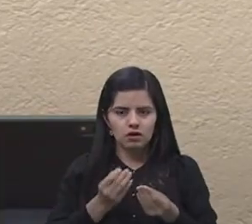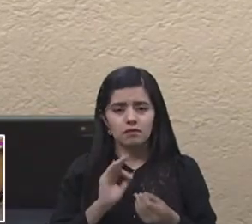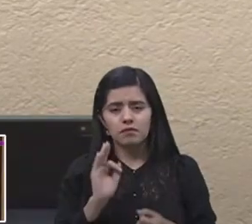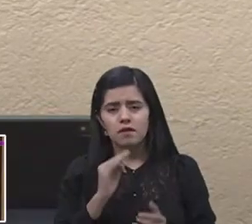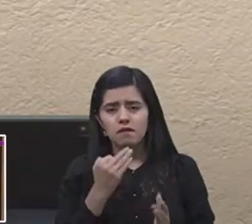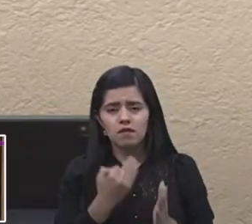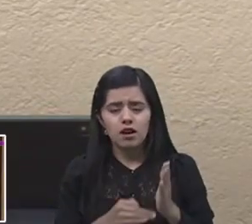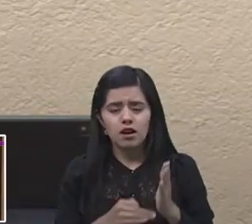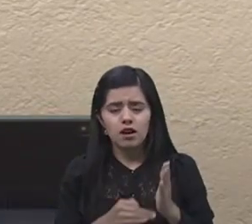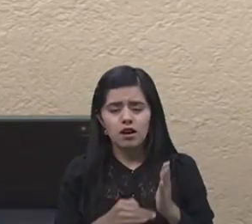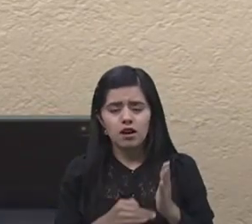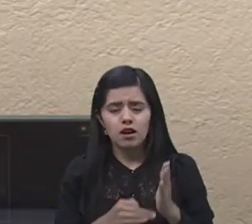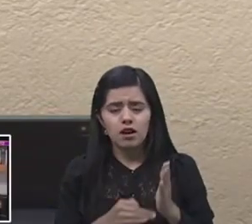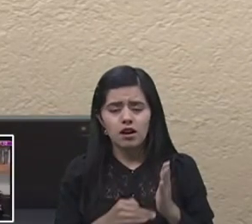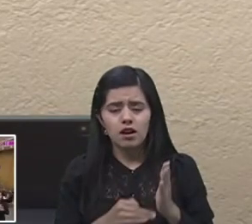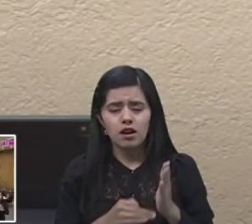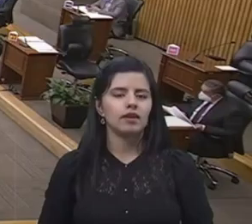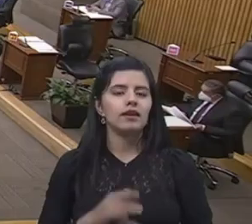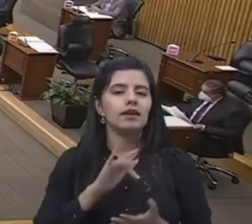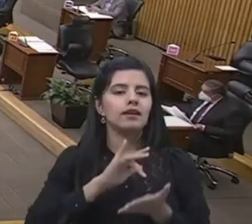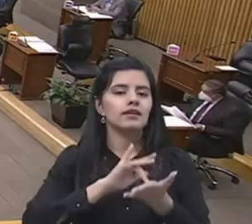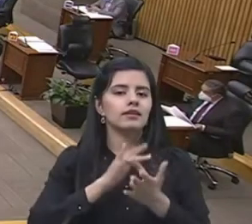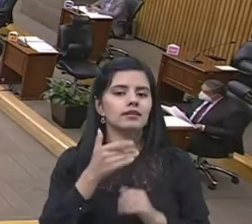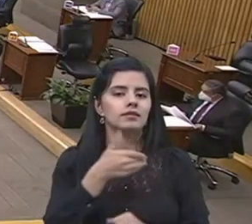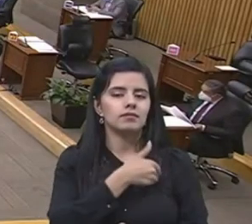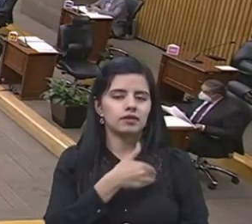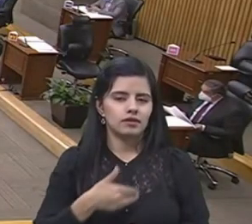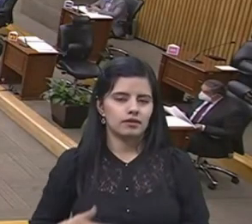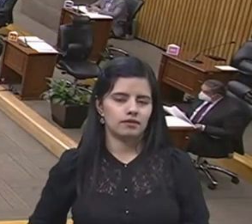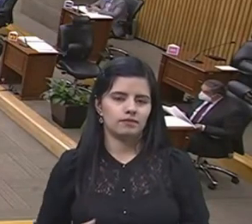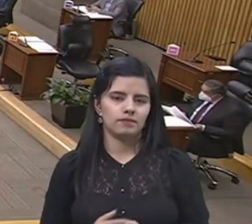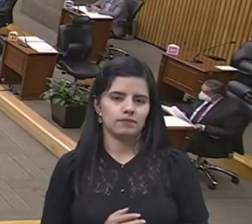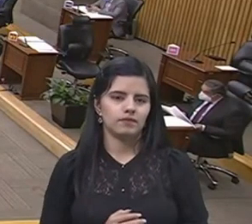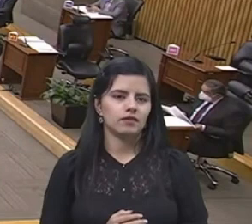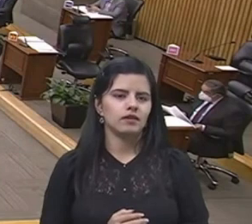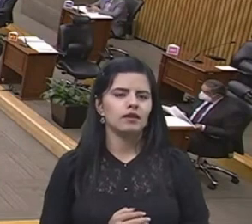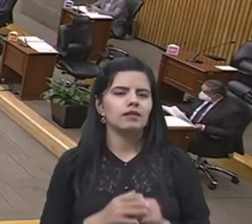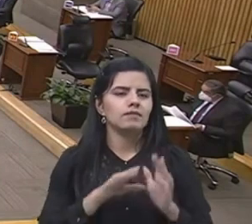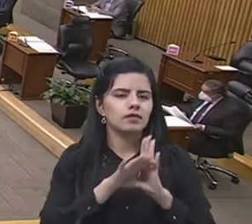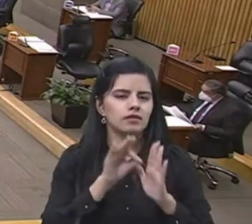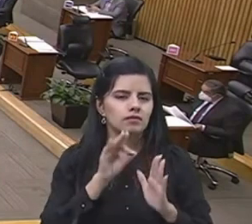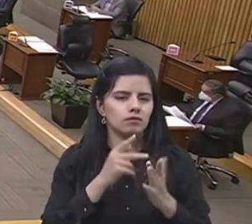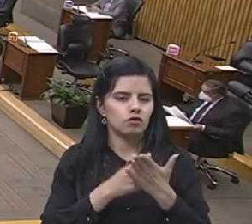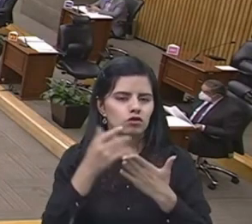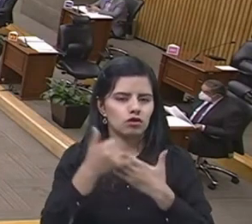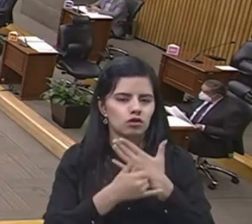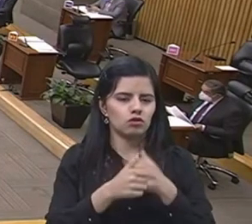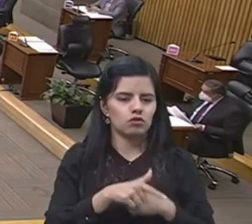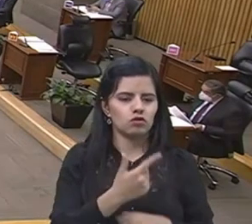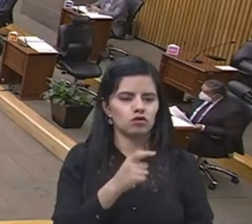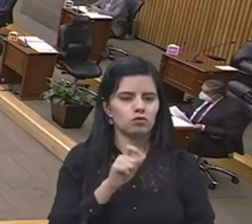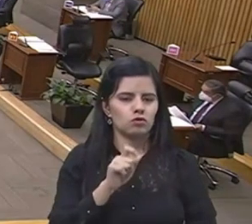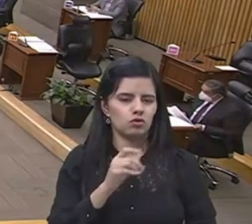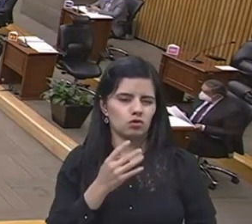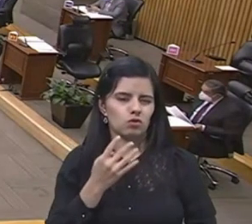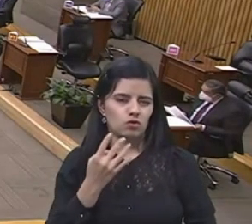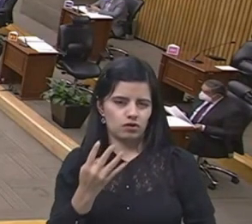democracia. Se ha enquistado en el poder tanto Lorenzo Córdoba, como Ciro Murayama, el Nippon